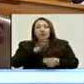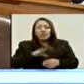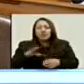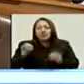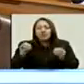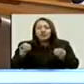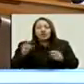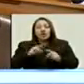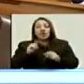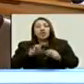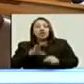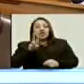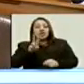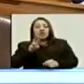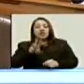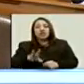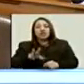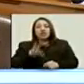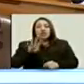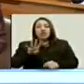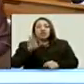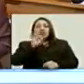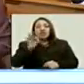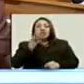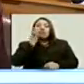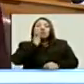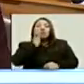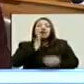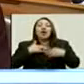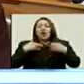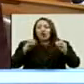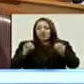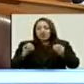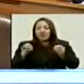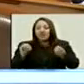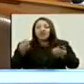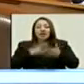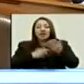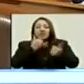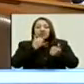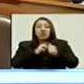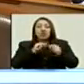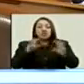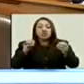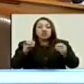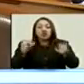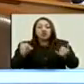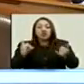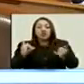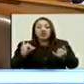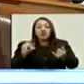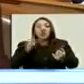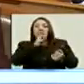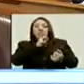zonas 32 y 34% de madres adolescentes? ¿Qué ocurre cuando en el caso de estas muchachas adolescentes